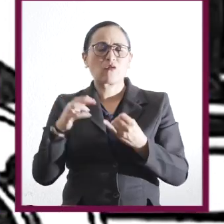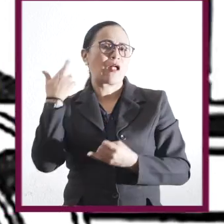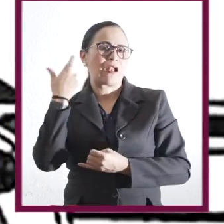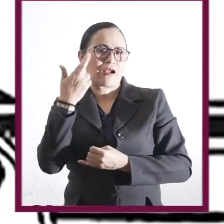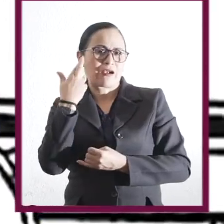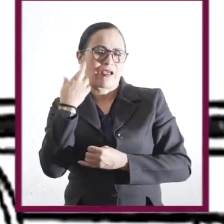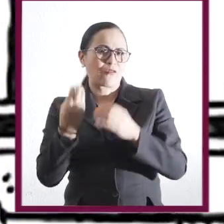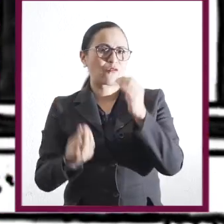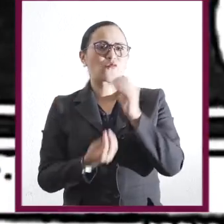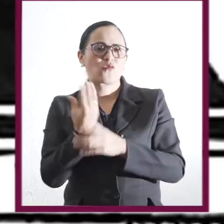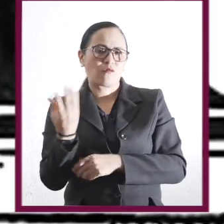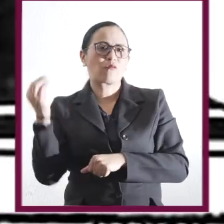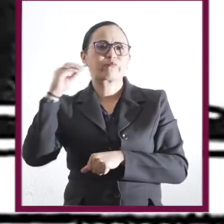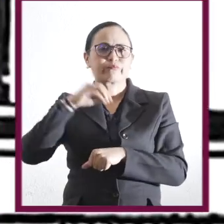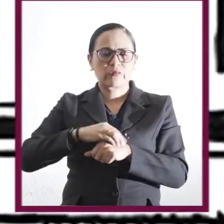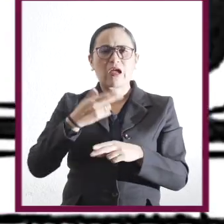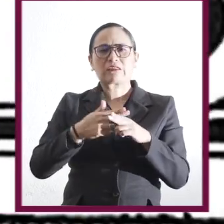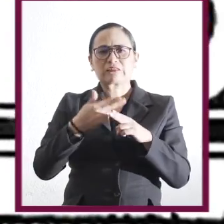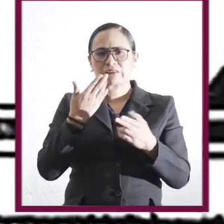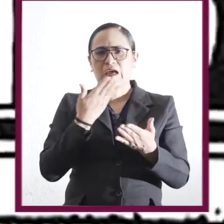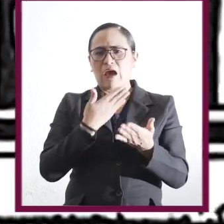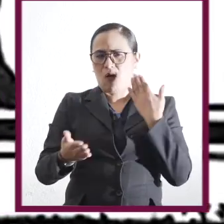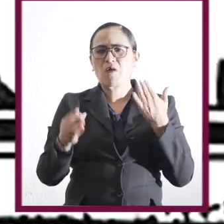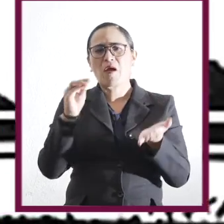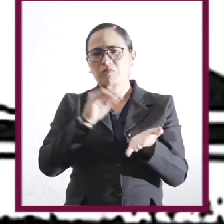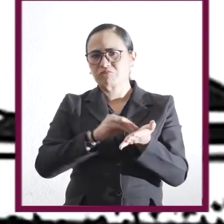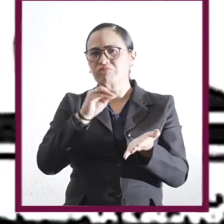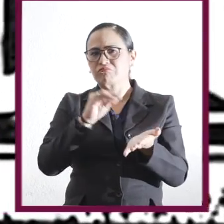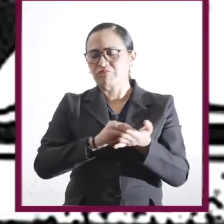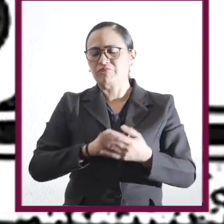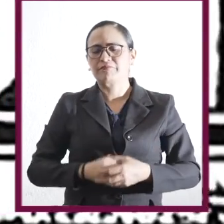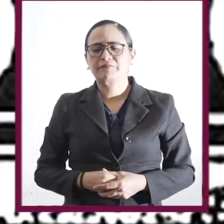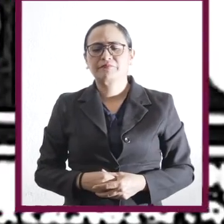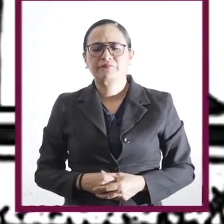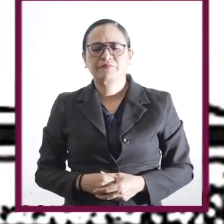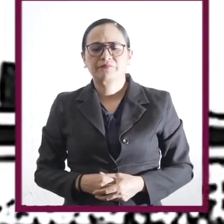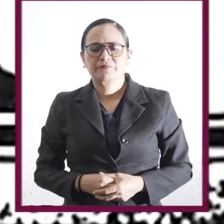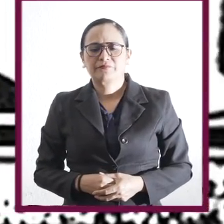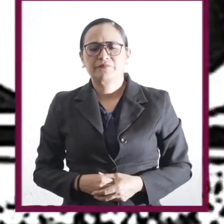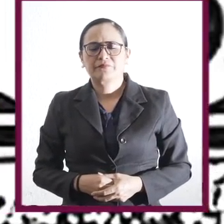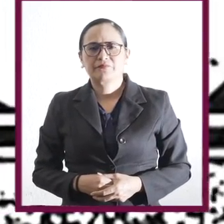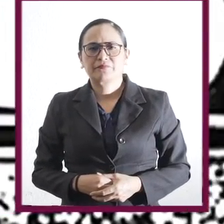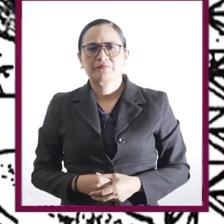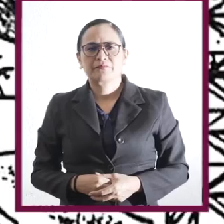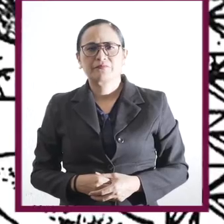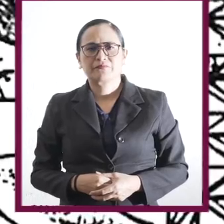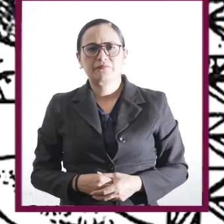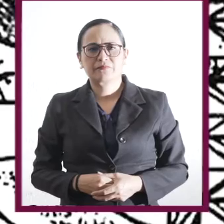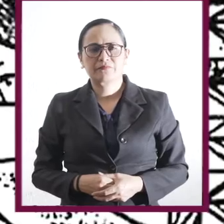y además se creó una estación de radio que aún se mantiene en operaciones.